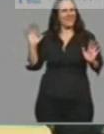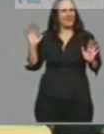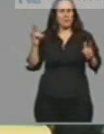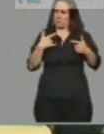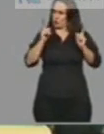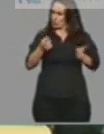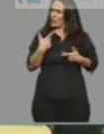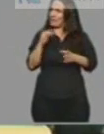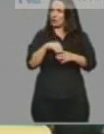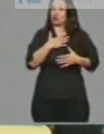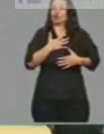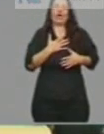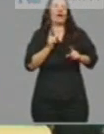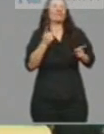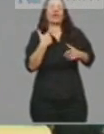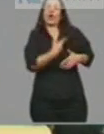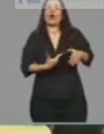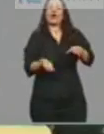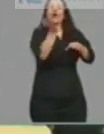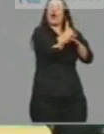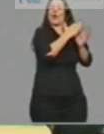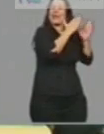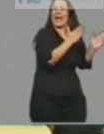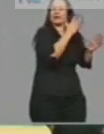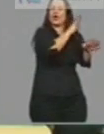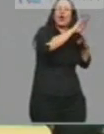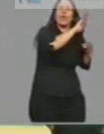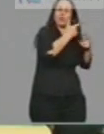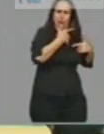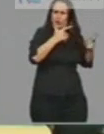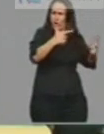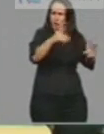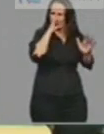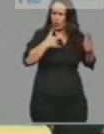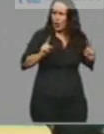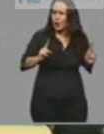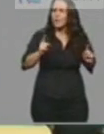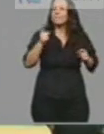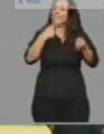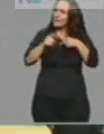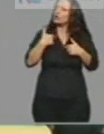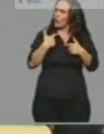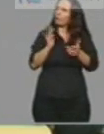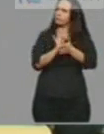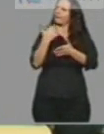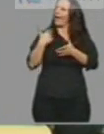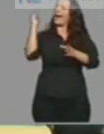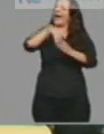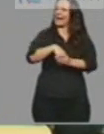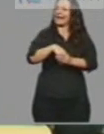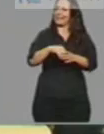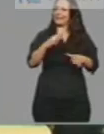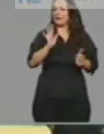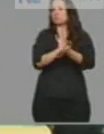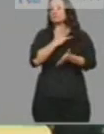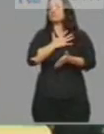involucro yo también, pese a no haber formado parte de ningún gobierno endeudador, pero sí formo parte de la Argentina y me siento tan